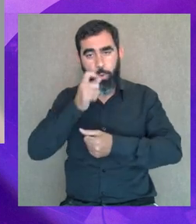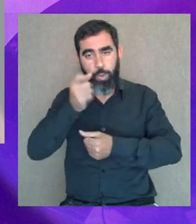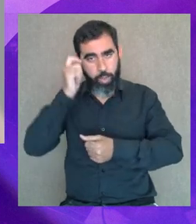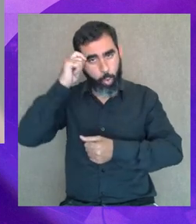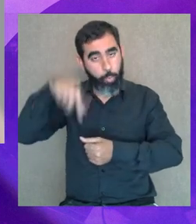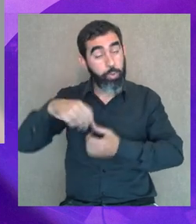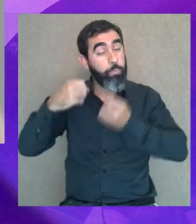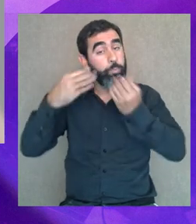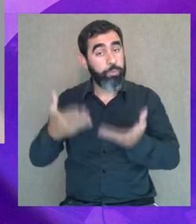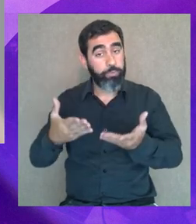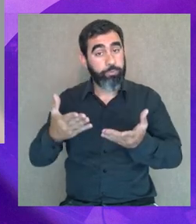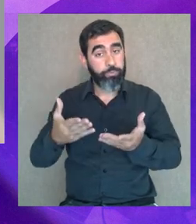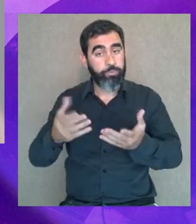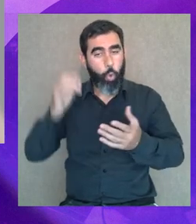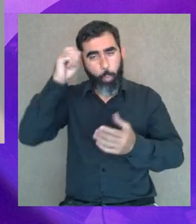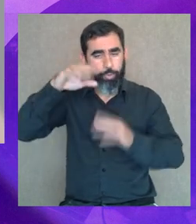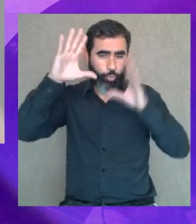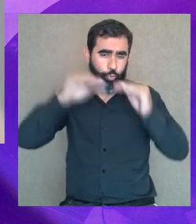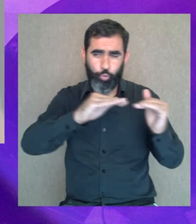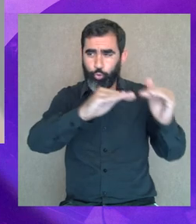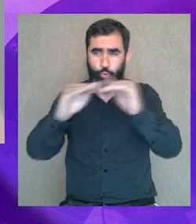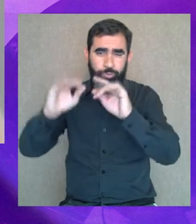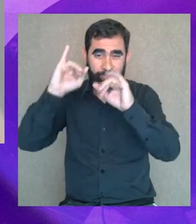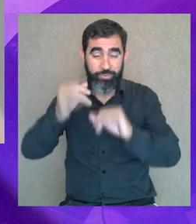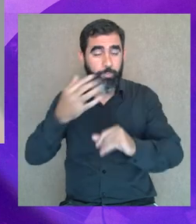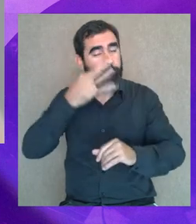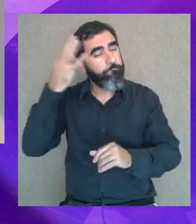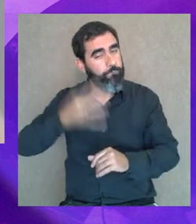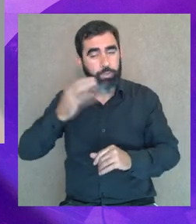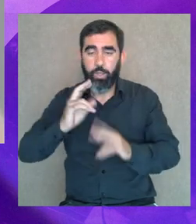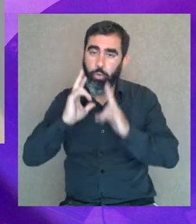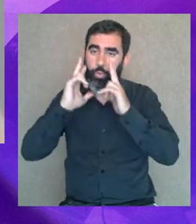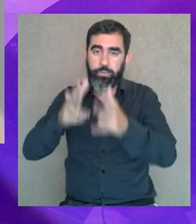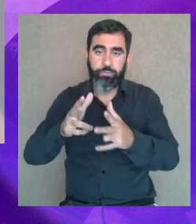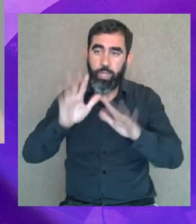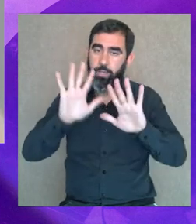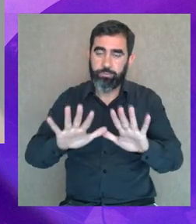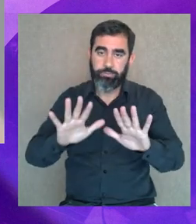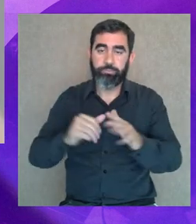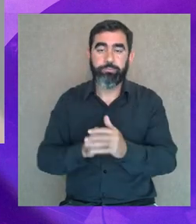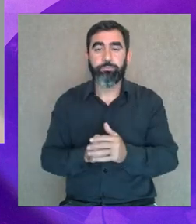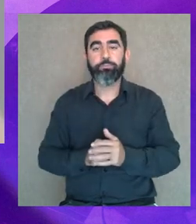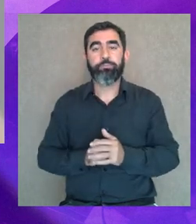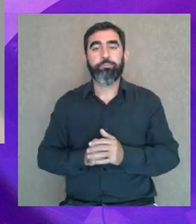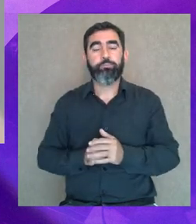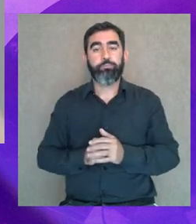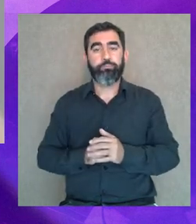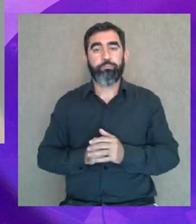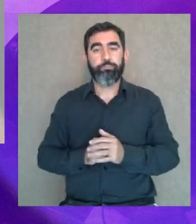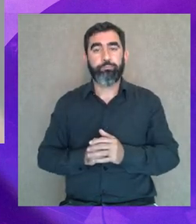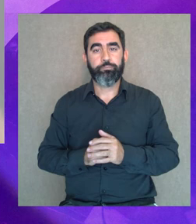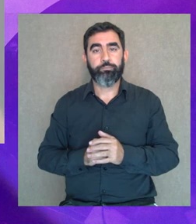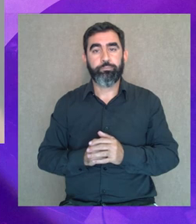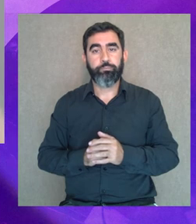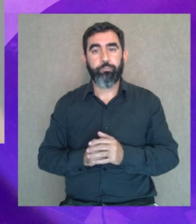tu opinión porque bueno a la opción de todas por supuesto pero pero es verdad lo que decir si es una obra de tennessee williams que